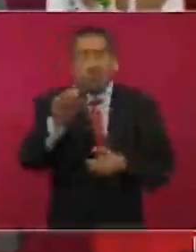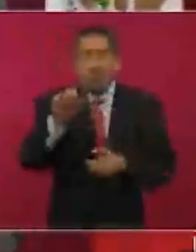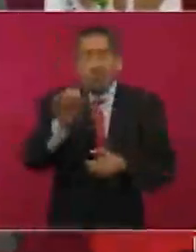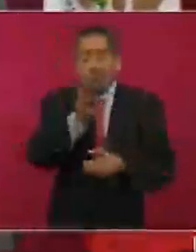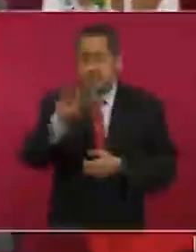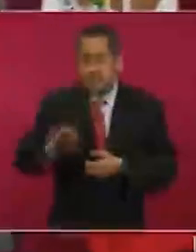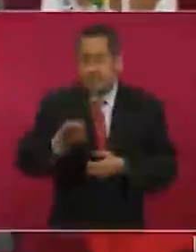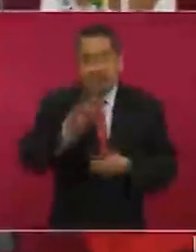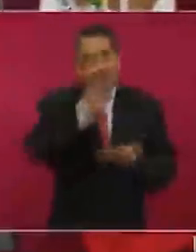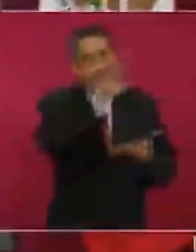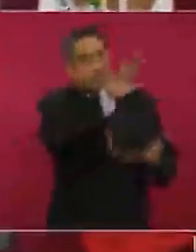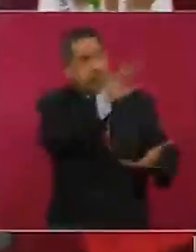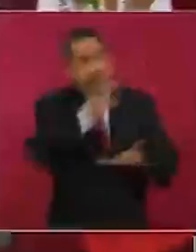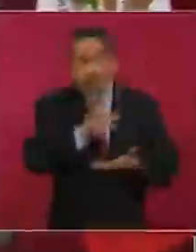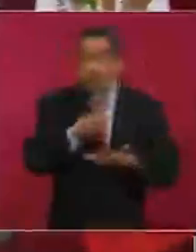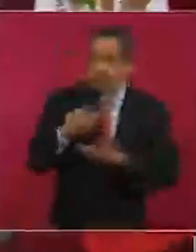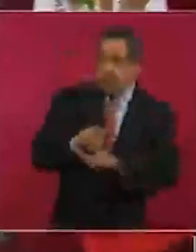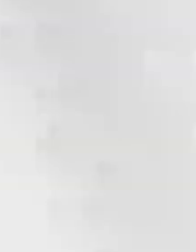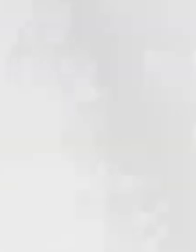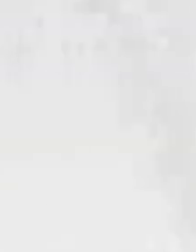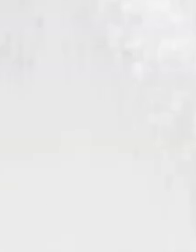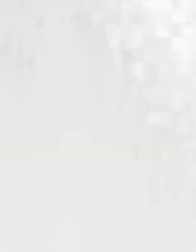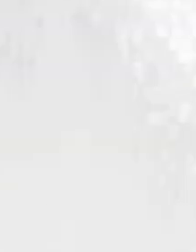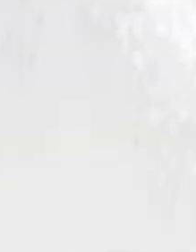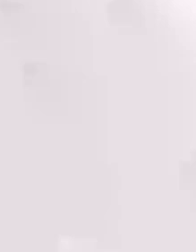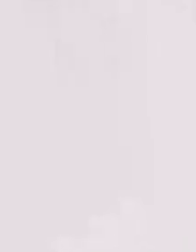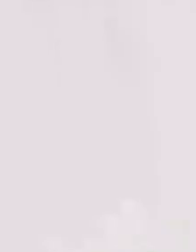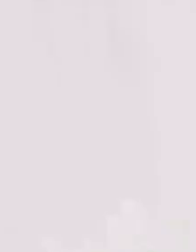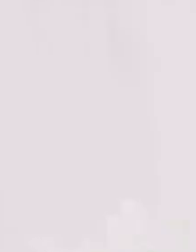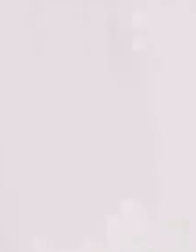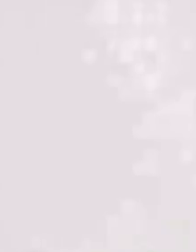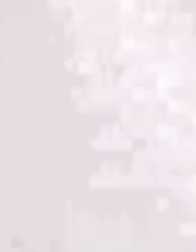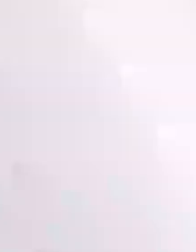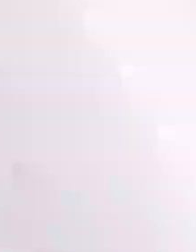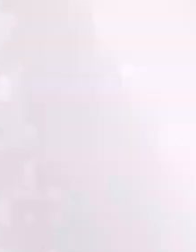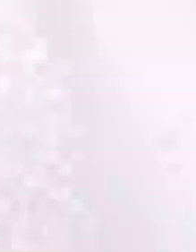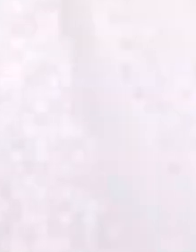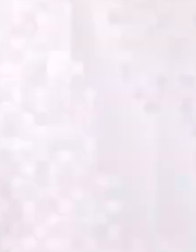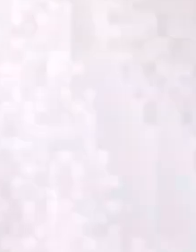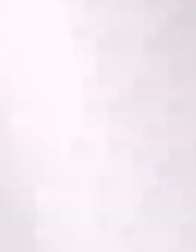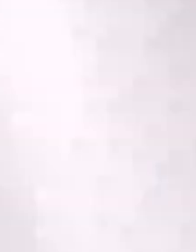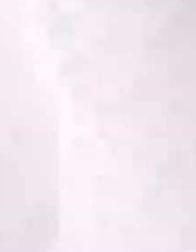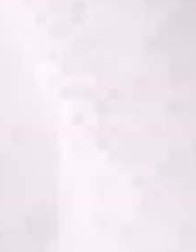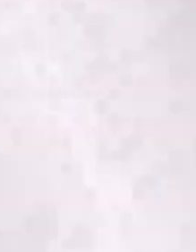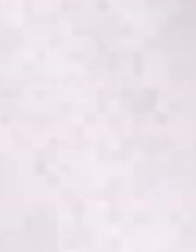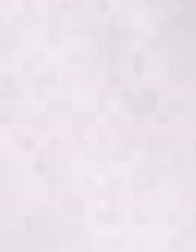resolver de fondo. Secretaría de Energía.